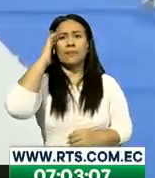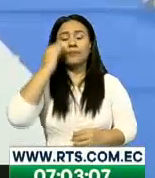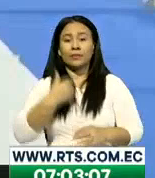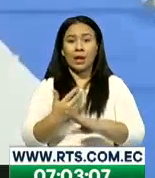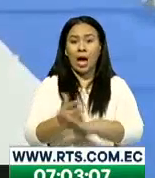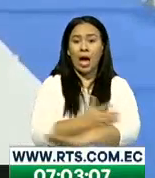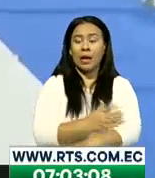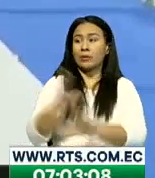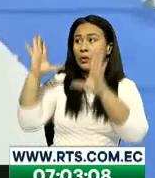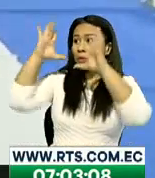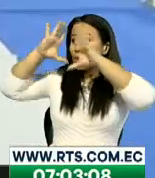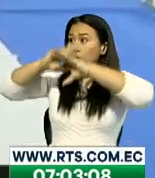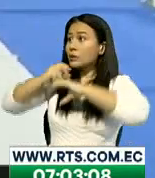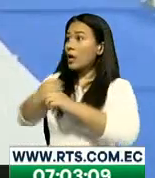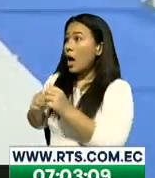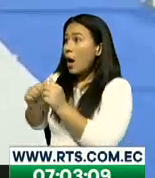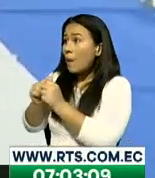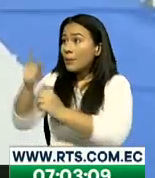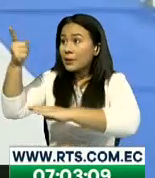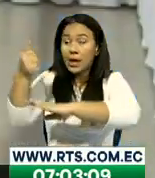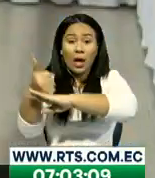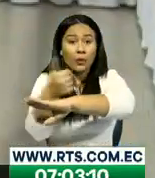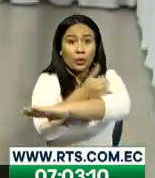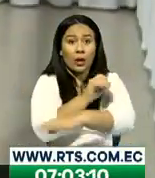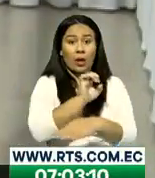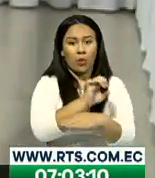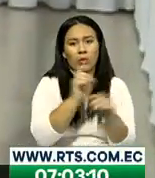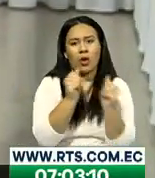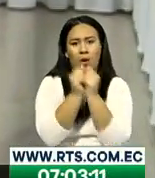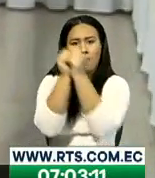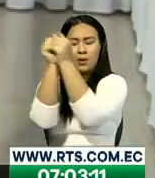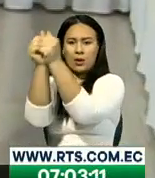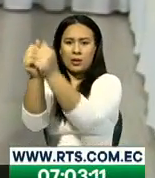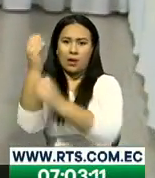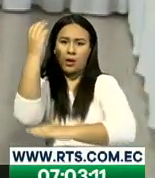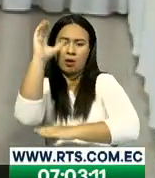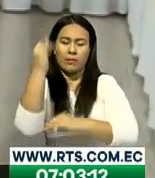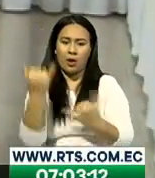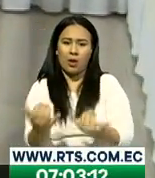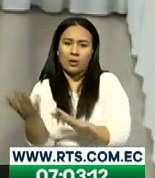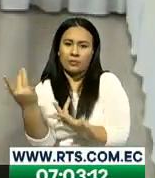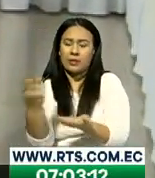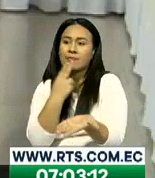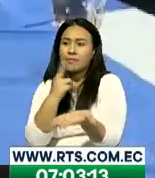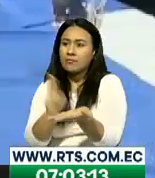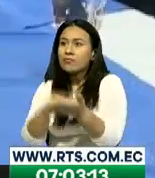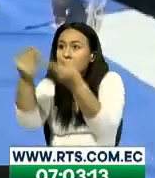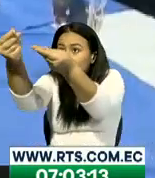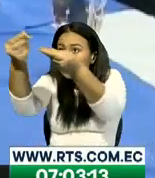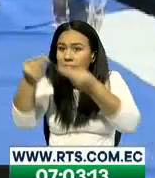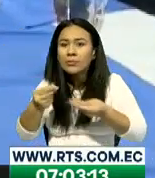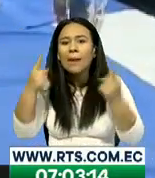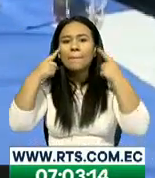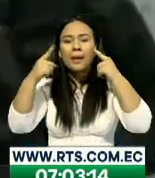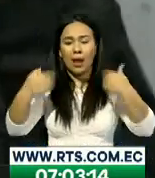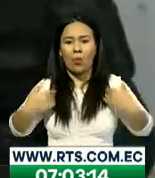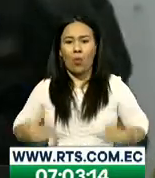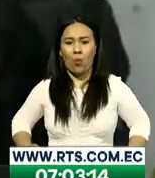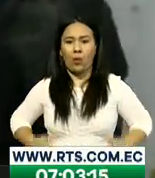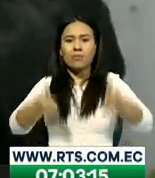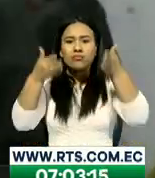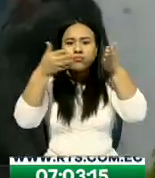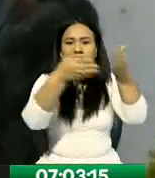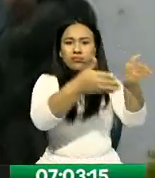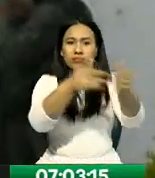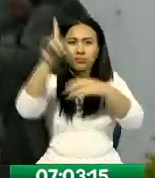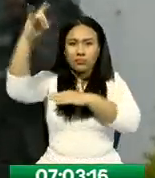noche acompañados por parte de las autoridades ecuatorianas. Los trámites de repatriación continúan. Se conoció que los cuerpos saldrán desde el aeropuerto Antonio Nariño de